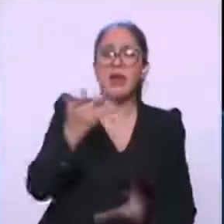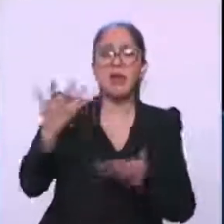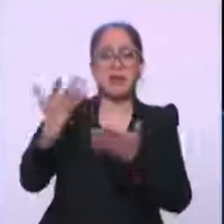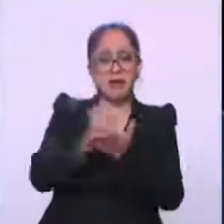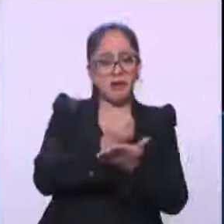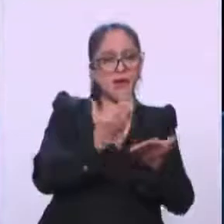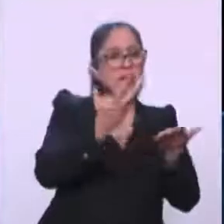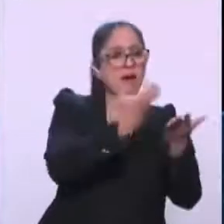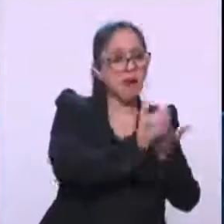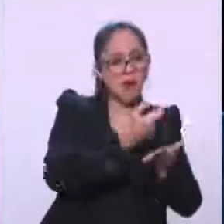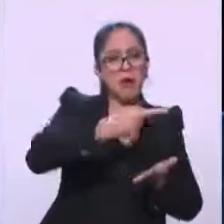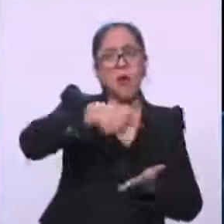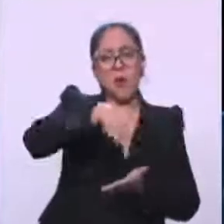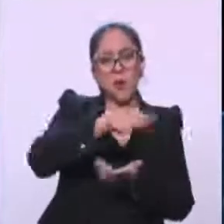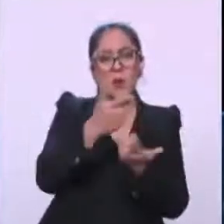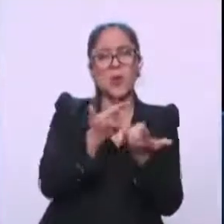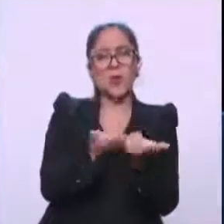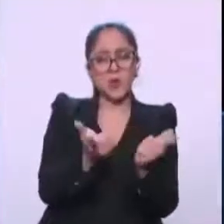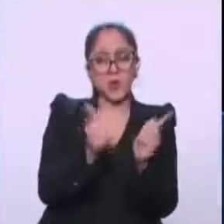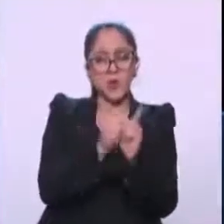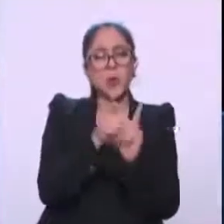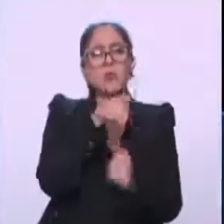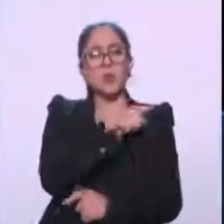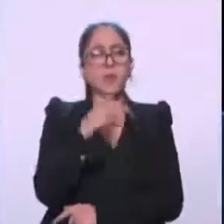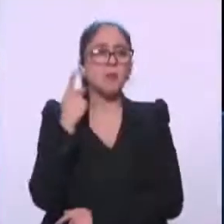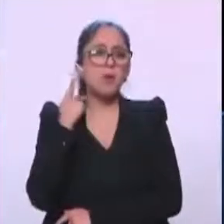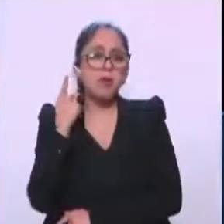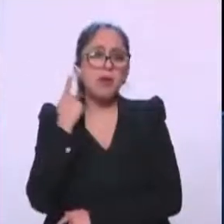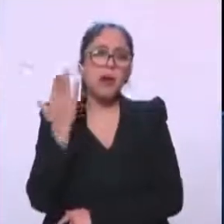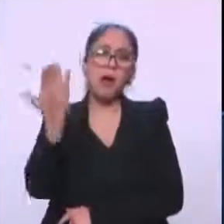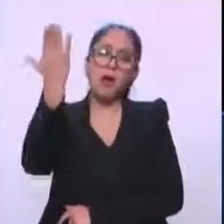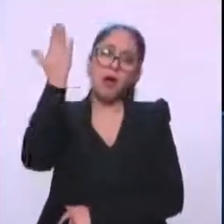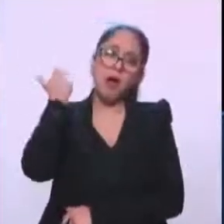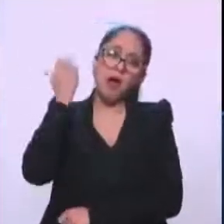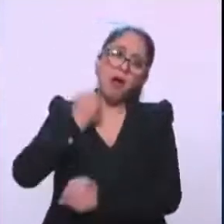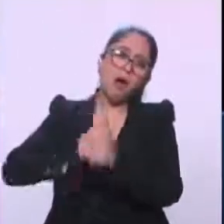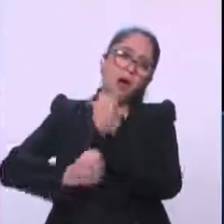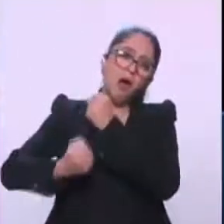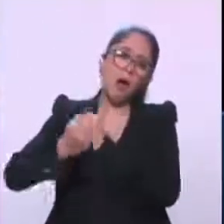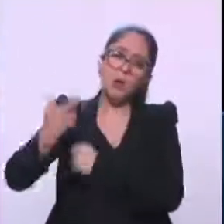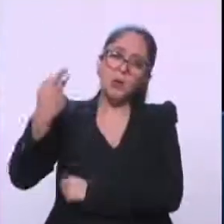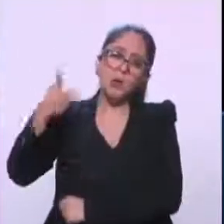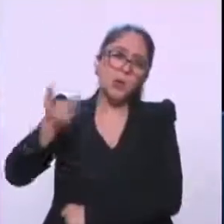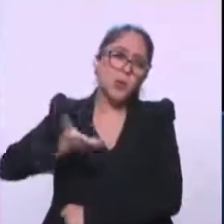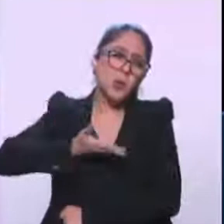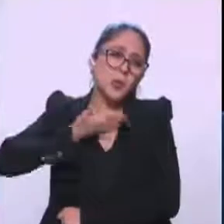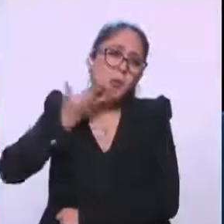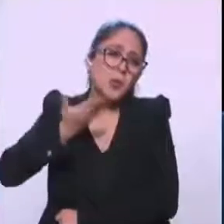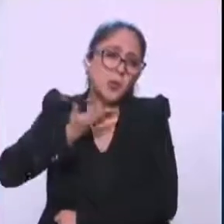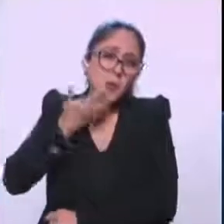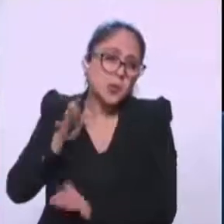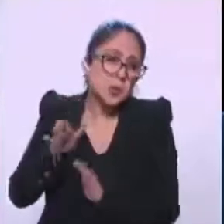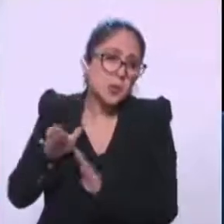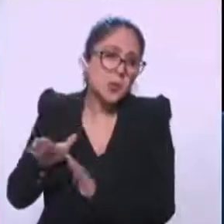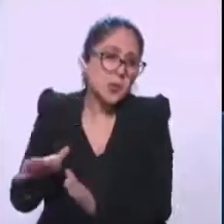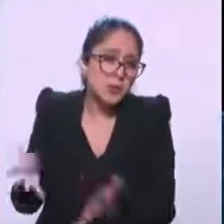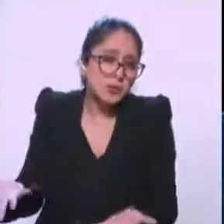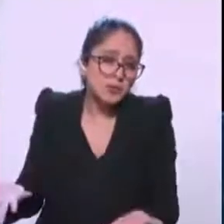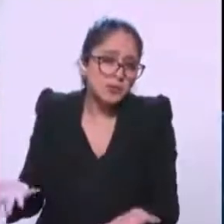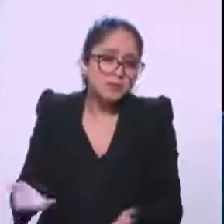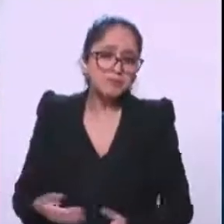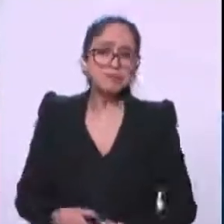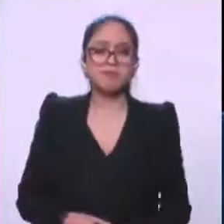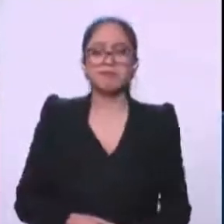pues mucho arraigo en esos estados, ¿o me estoy equivocando? Pero dime cómo está el país, o sea, ¿en